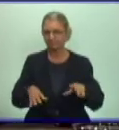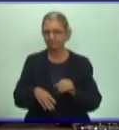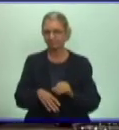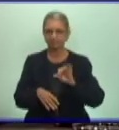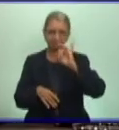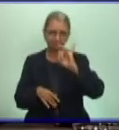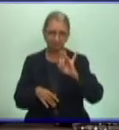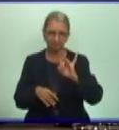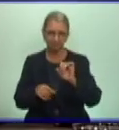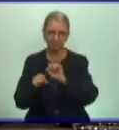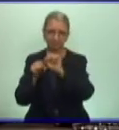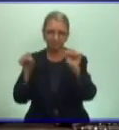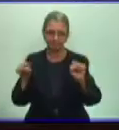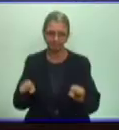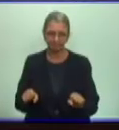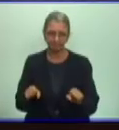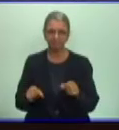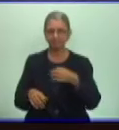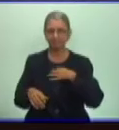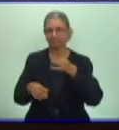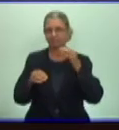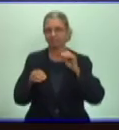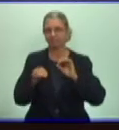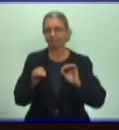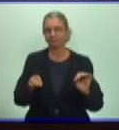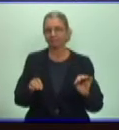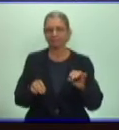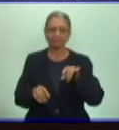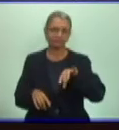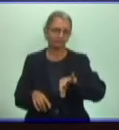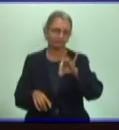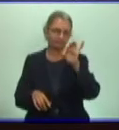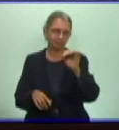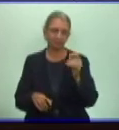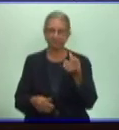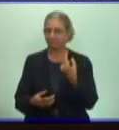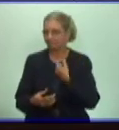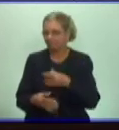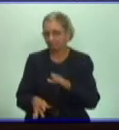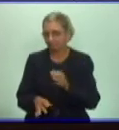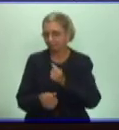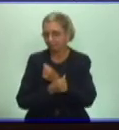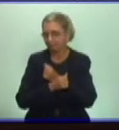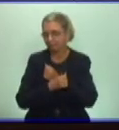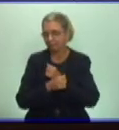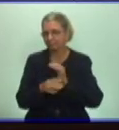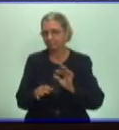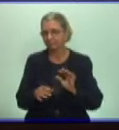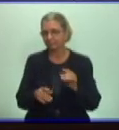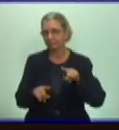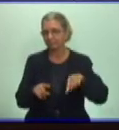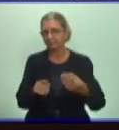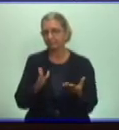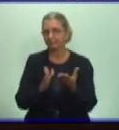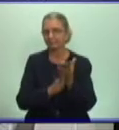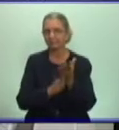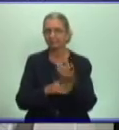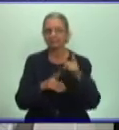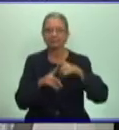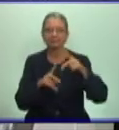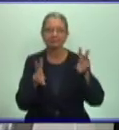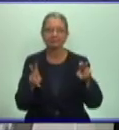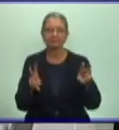de órganos que se habían estudiado. El alumno escoge uno, el que más desee, y entonces de ahí desarrolla su tema, que le